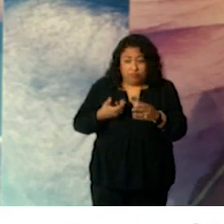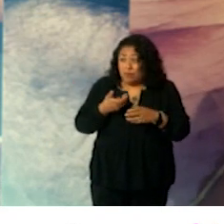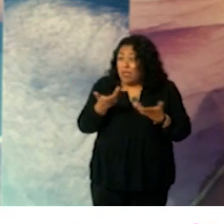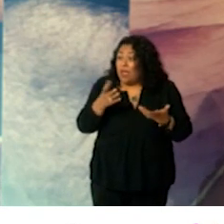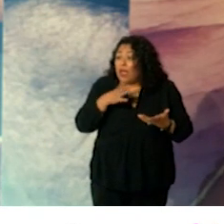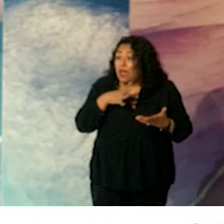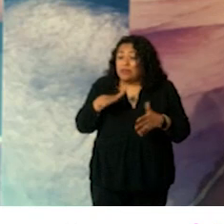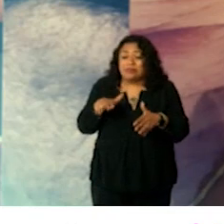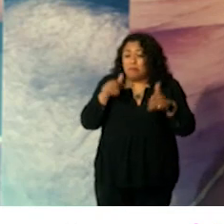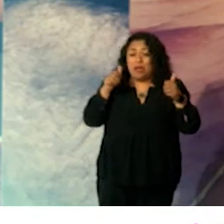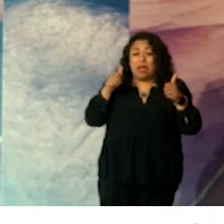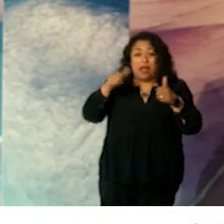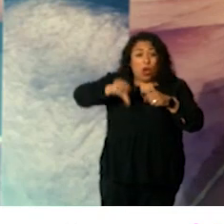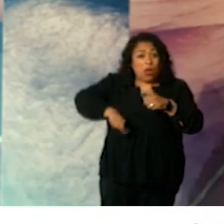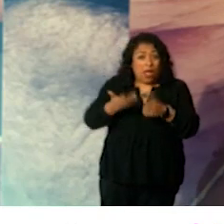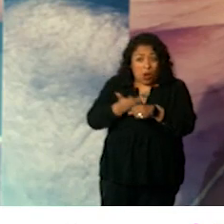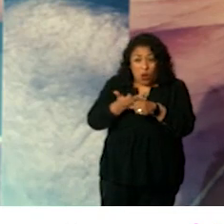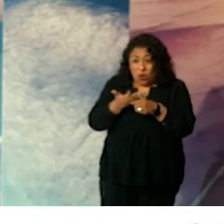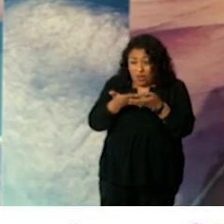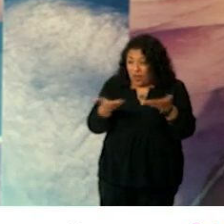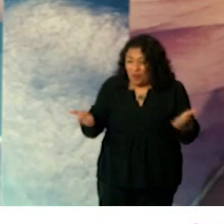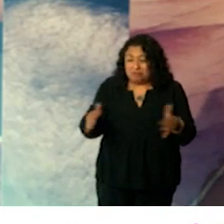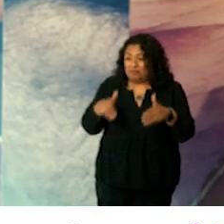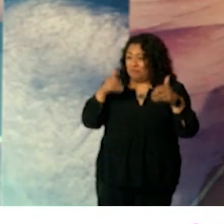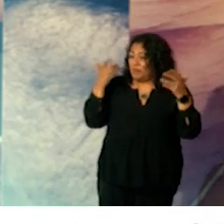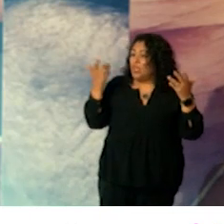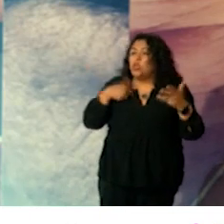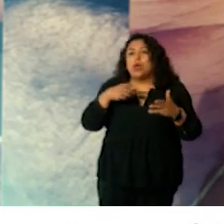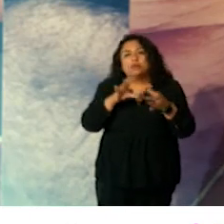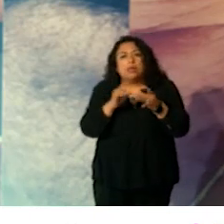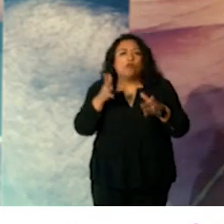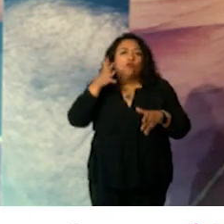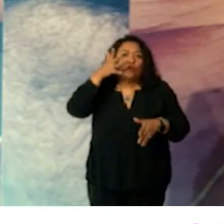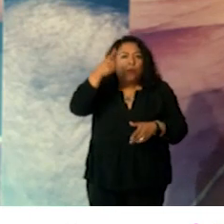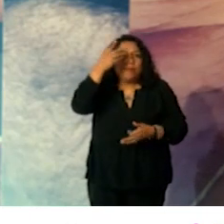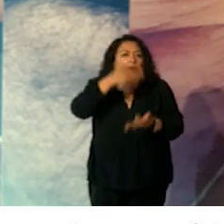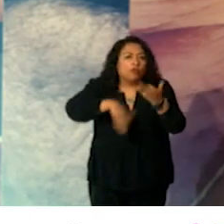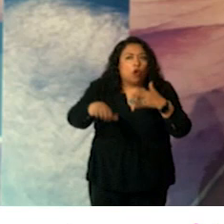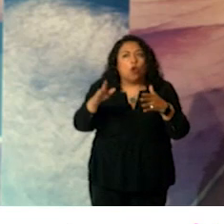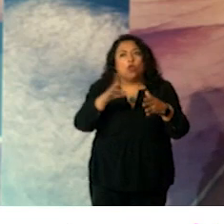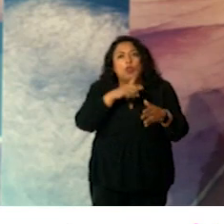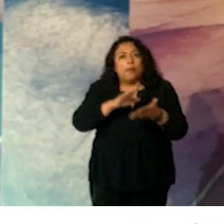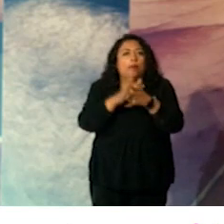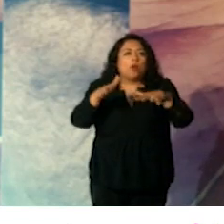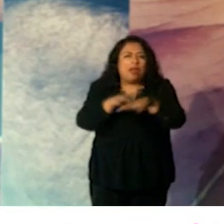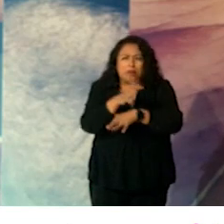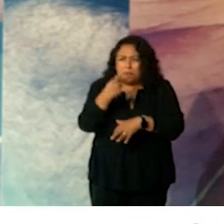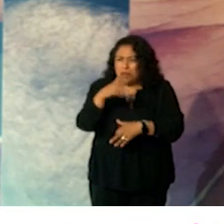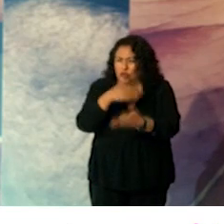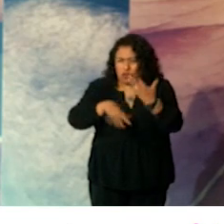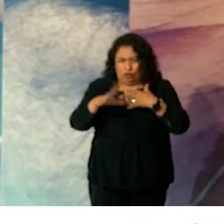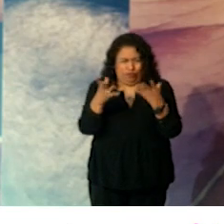alejada de esa construcción. O sea, nosotros estamos hablando sobre construir un mundo para todos, pero todos es